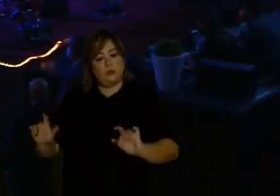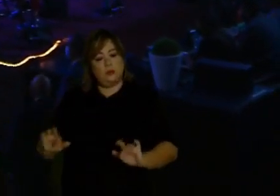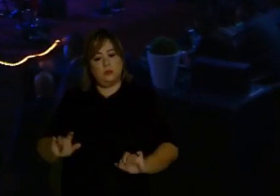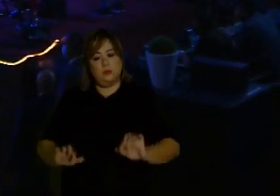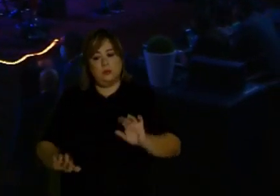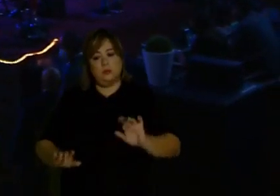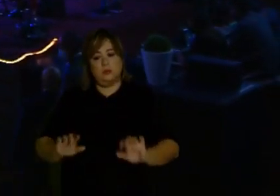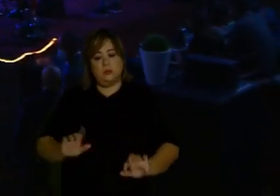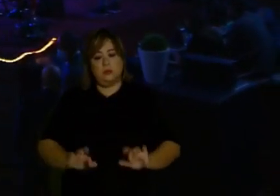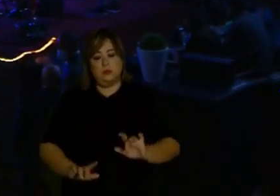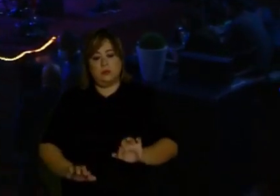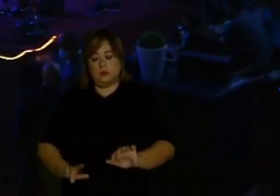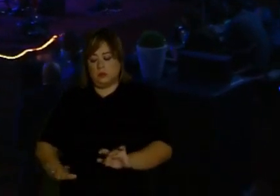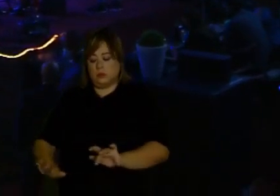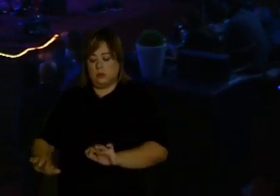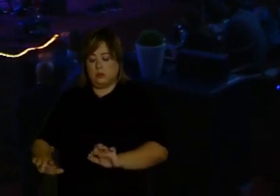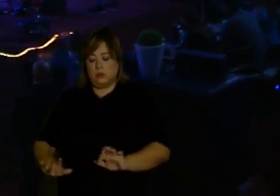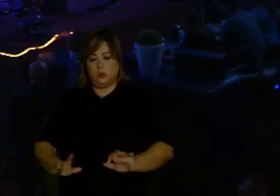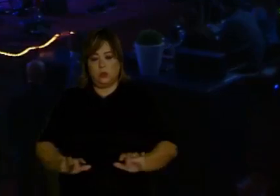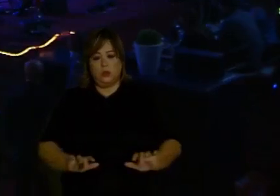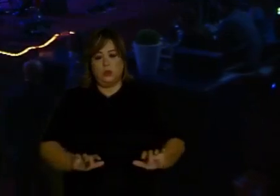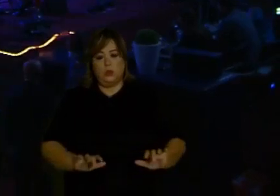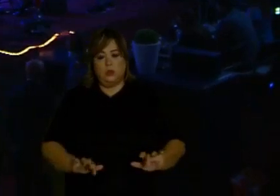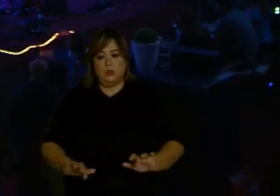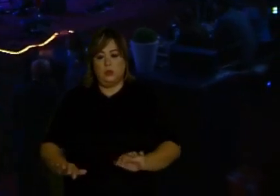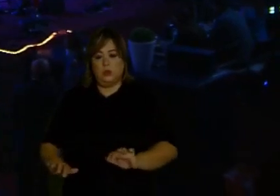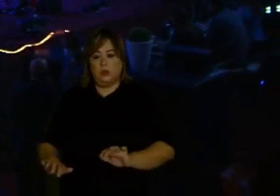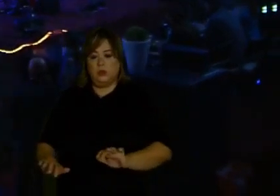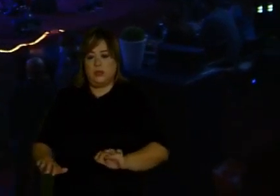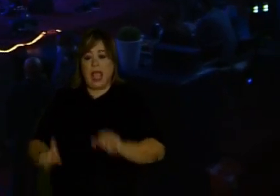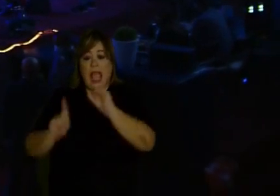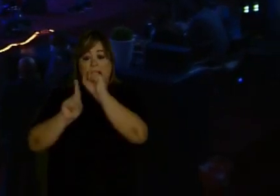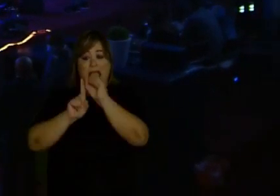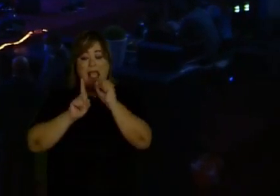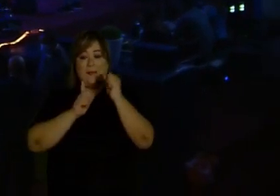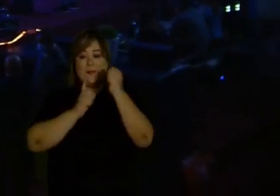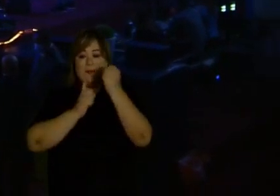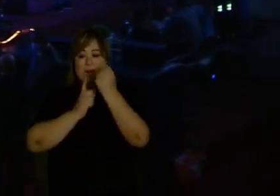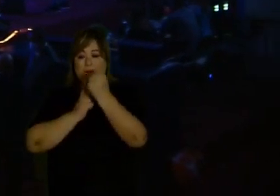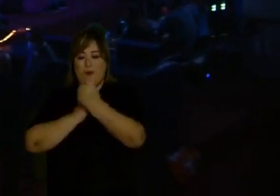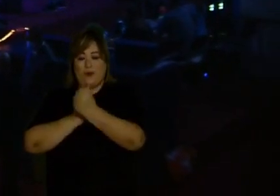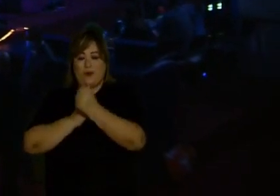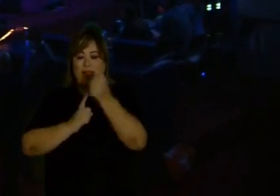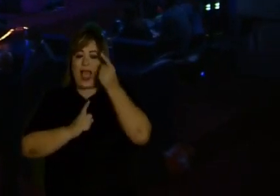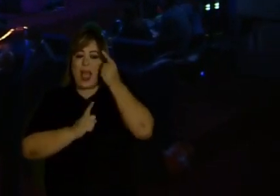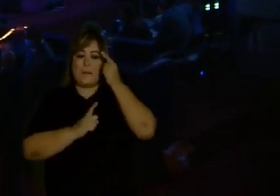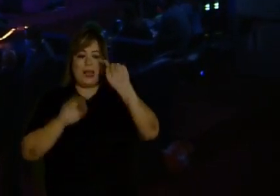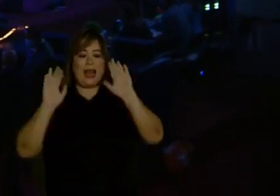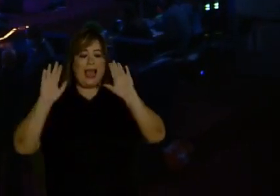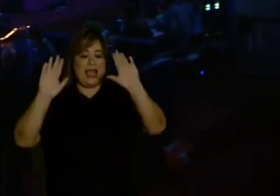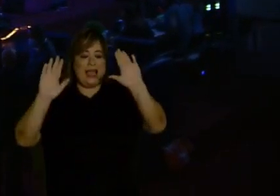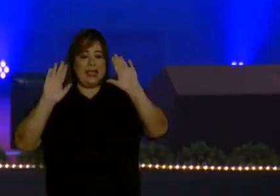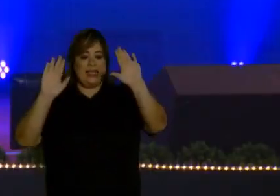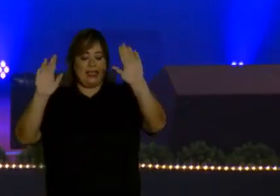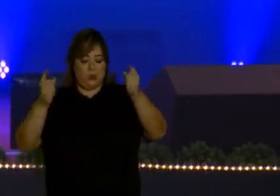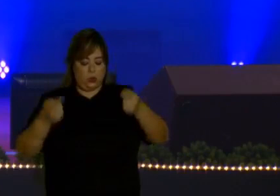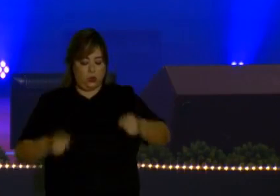Aleluya. Hemos preparado la atmósfera para milagros. Alguien que vino por un